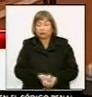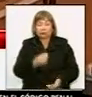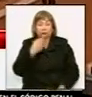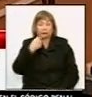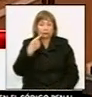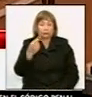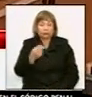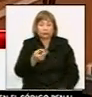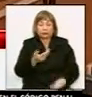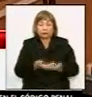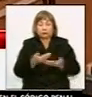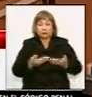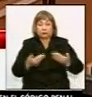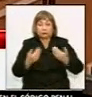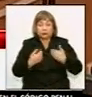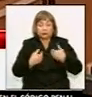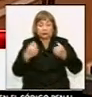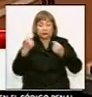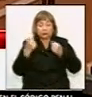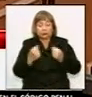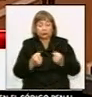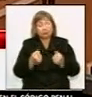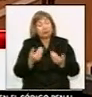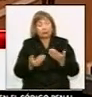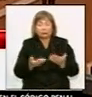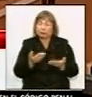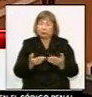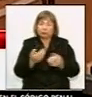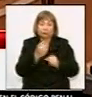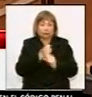dice que está tomando ahora medidas, que claro,